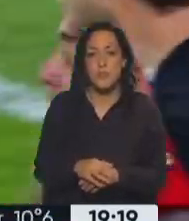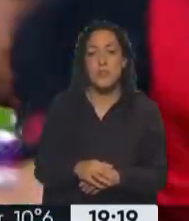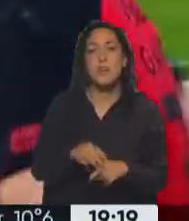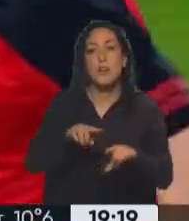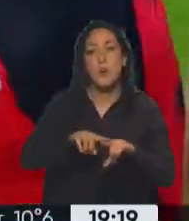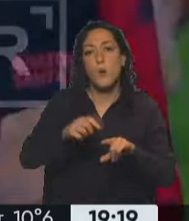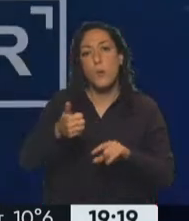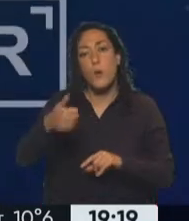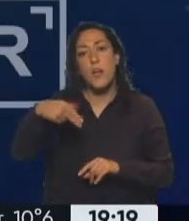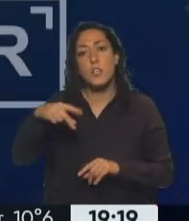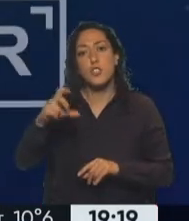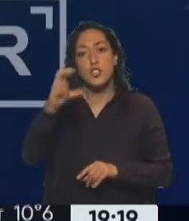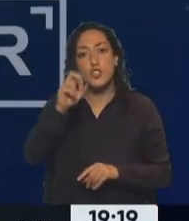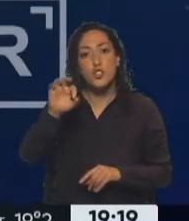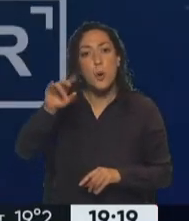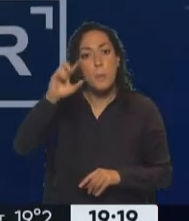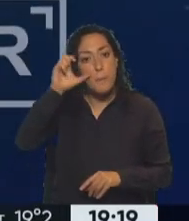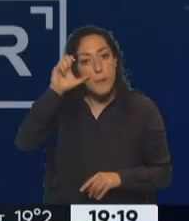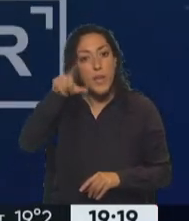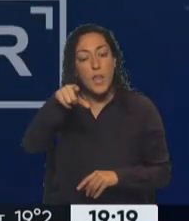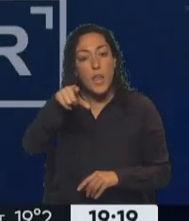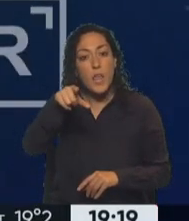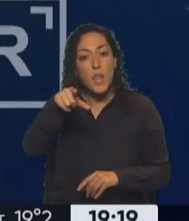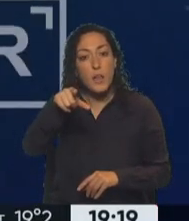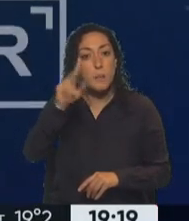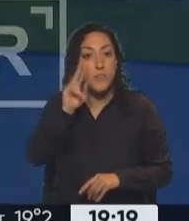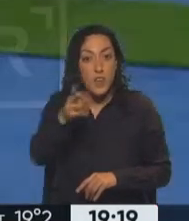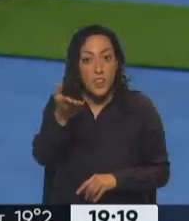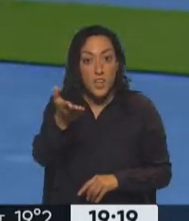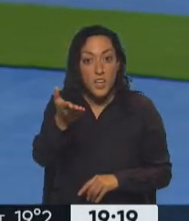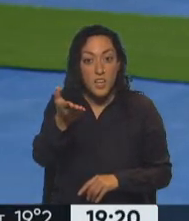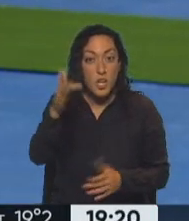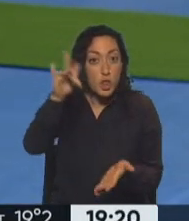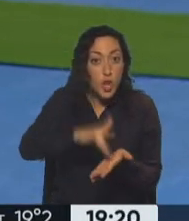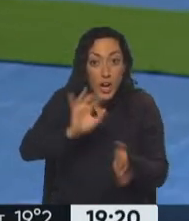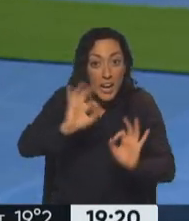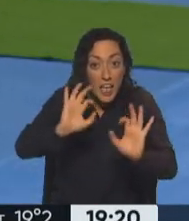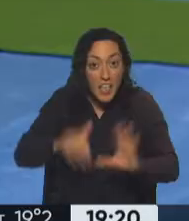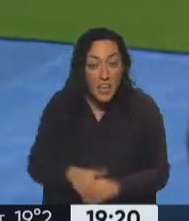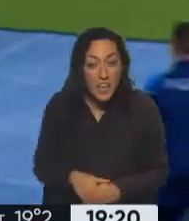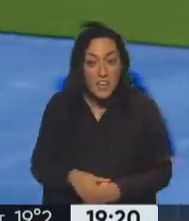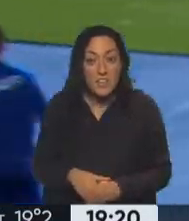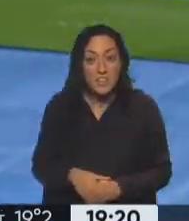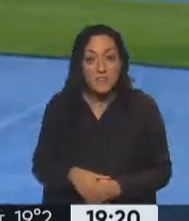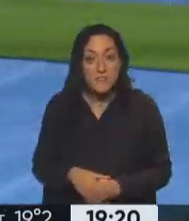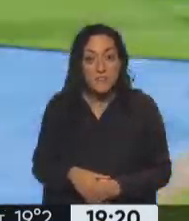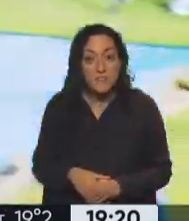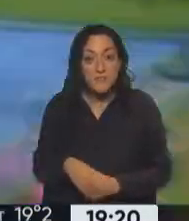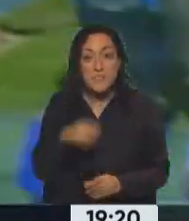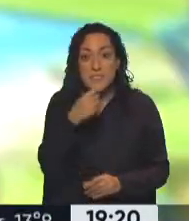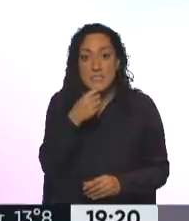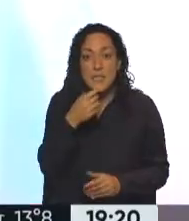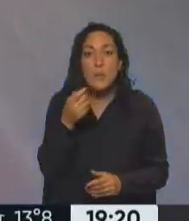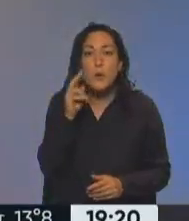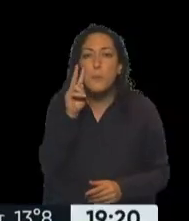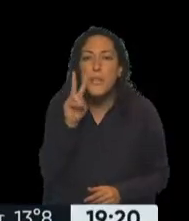compré el árbitro, pero yo también compré. Lo estaba viendo en vivo. Mirá. Fíjate. No, no lo toca. Pero no. Si vos lo ves una vez sola...